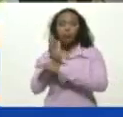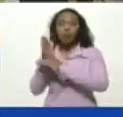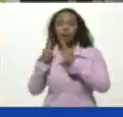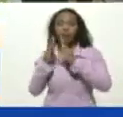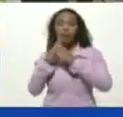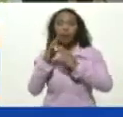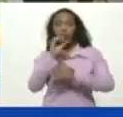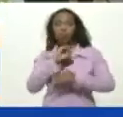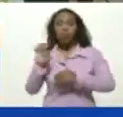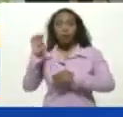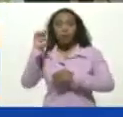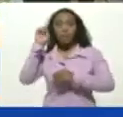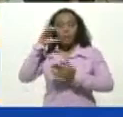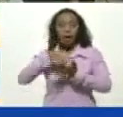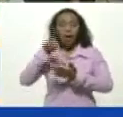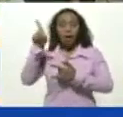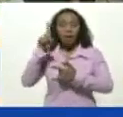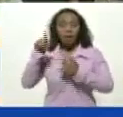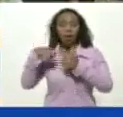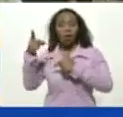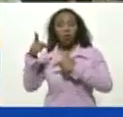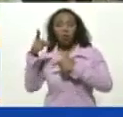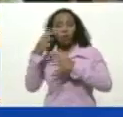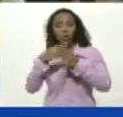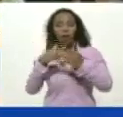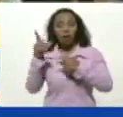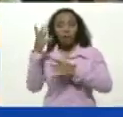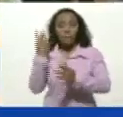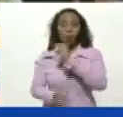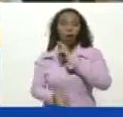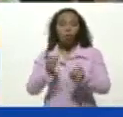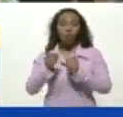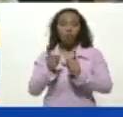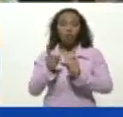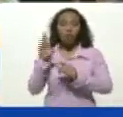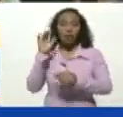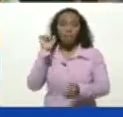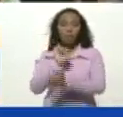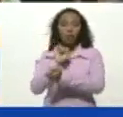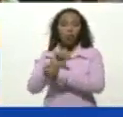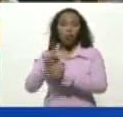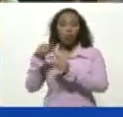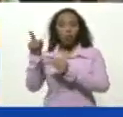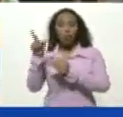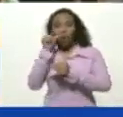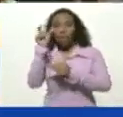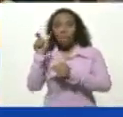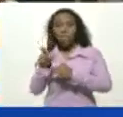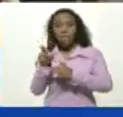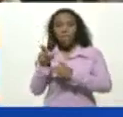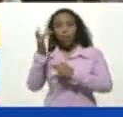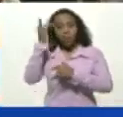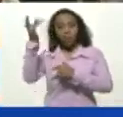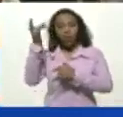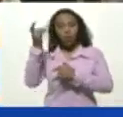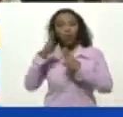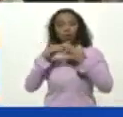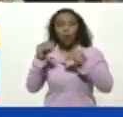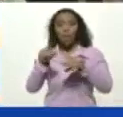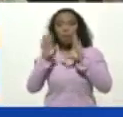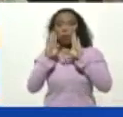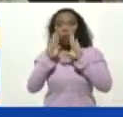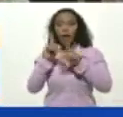occidente del país. Se encontraron al resto de los autores materiales que habían huido. Y luego se capturaron al resto de los autores intelectuales. Y todos